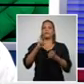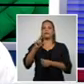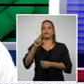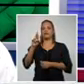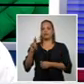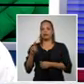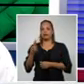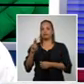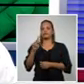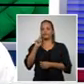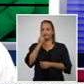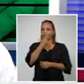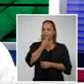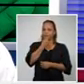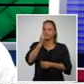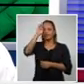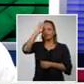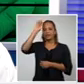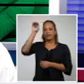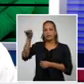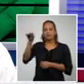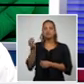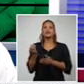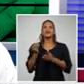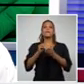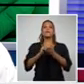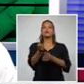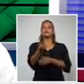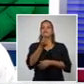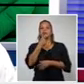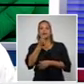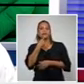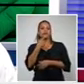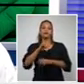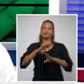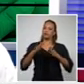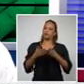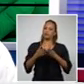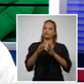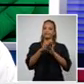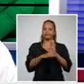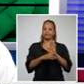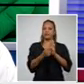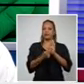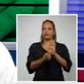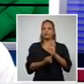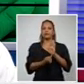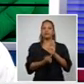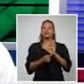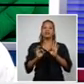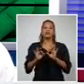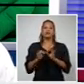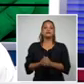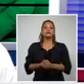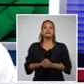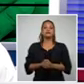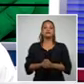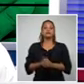ingresa y se impone tratamiento establecido. Lamentablemente su estadía hospitalaria fue